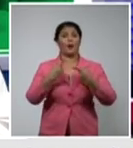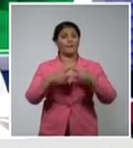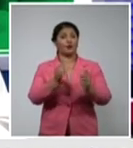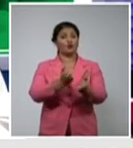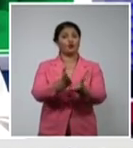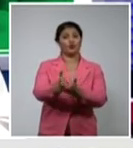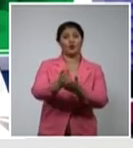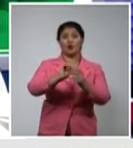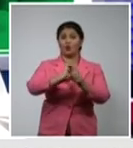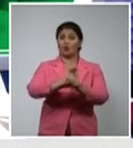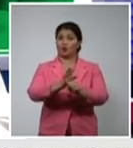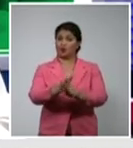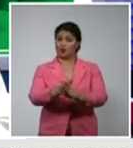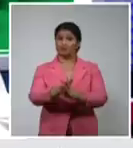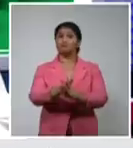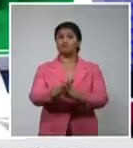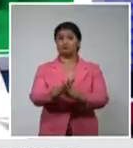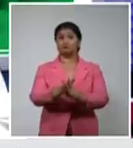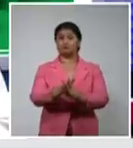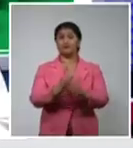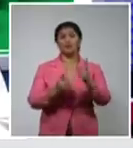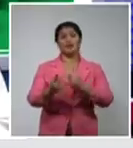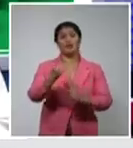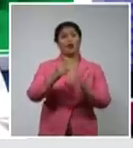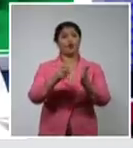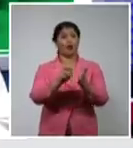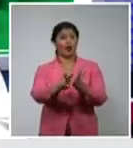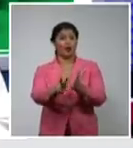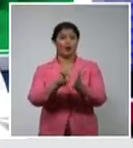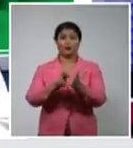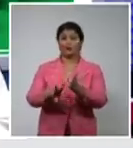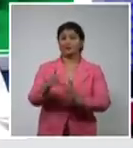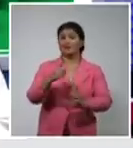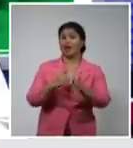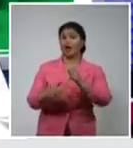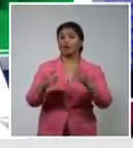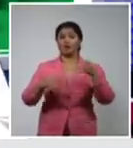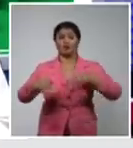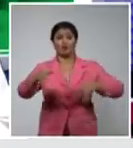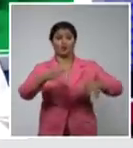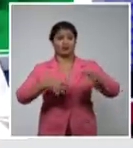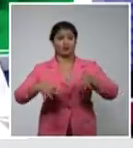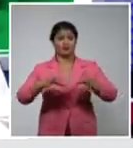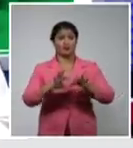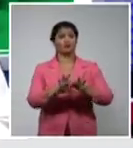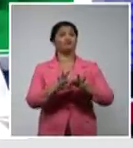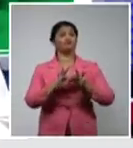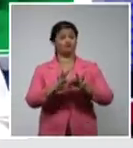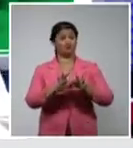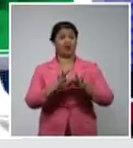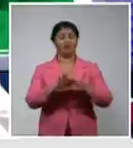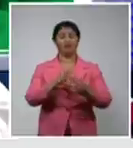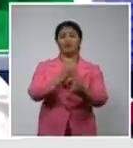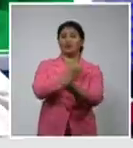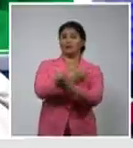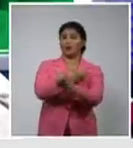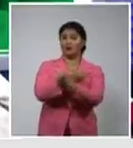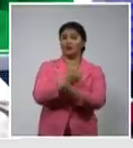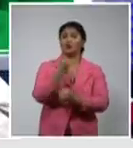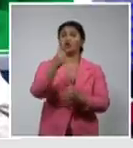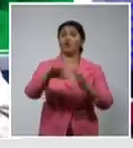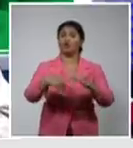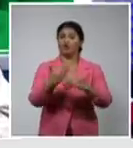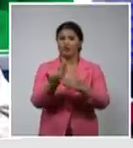en muchos territorios de nuestro país y con mucho peligro de que se incremente en un momento